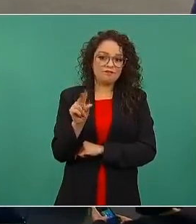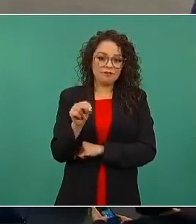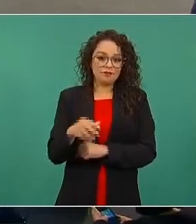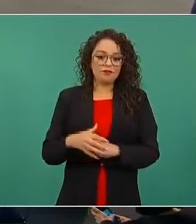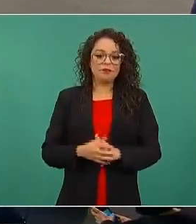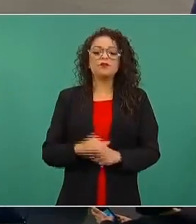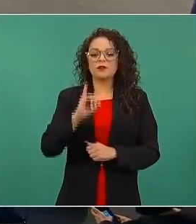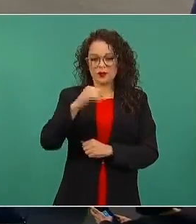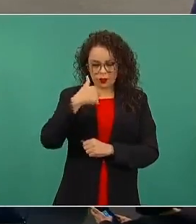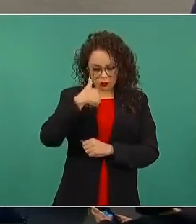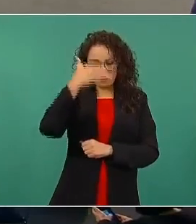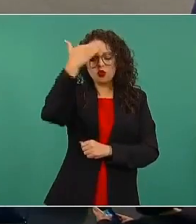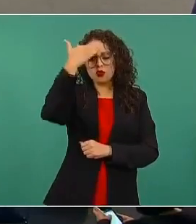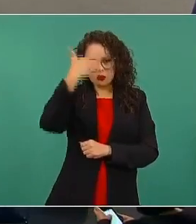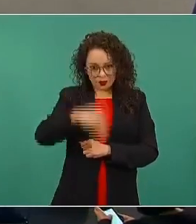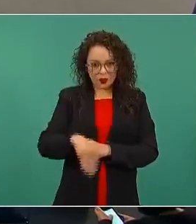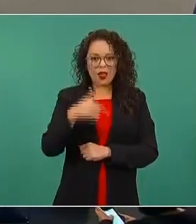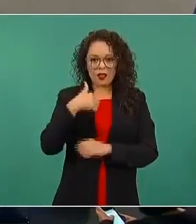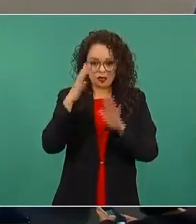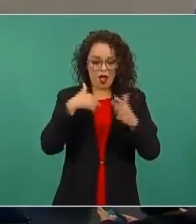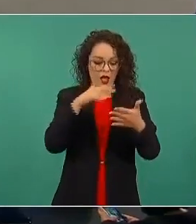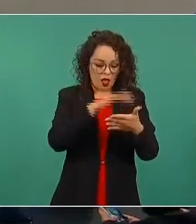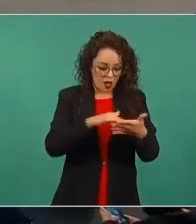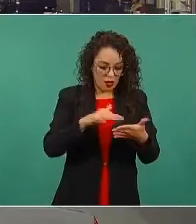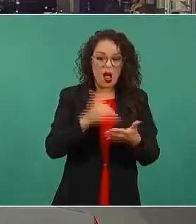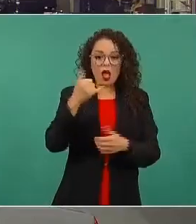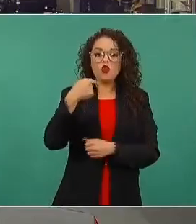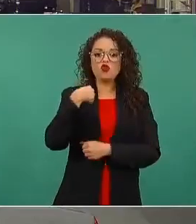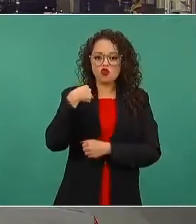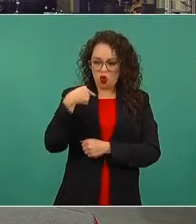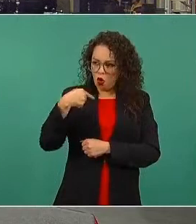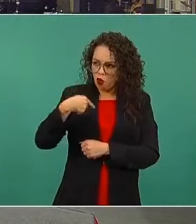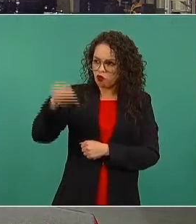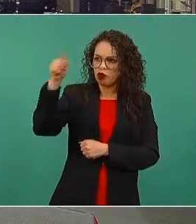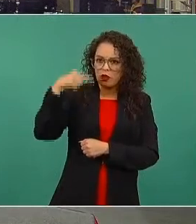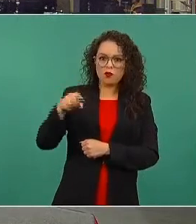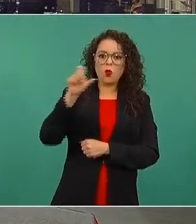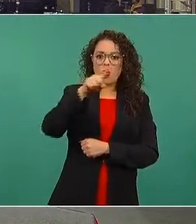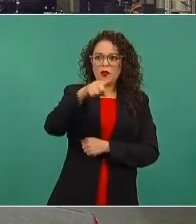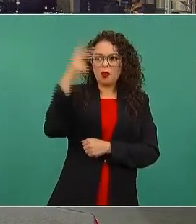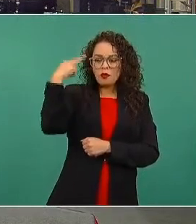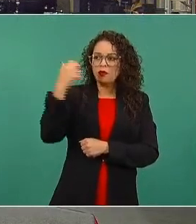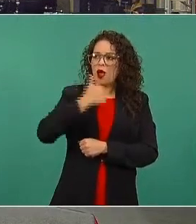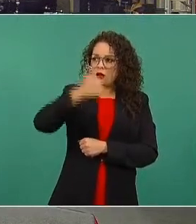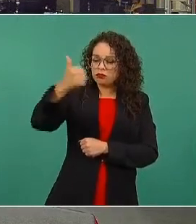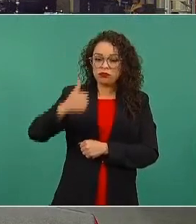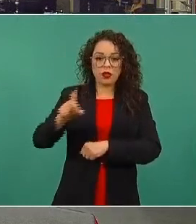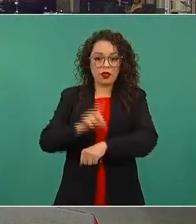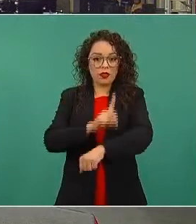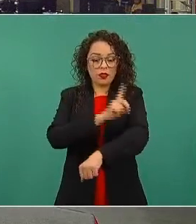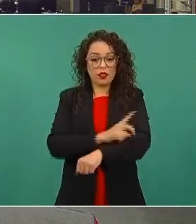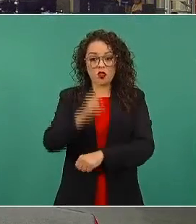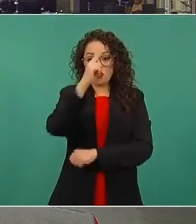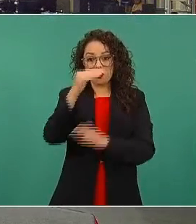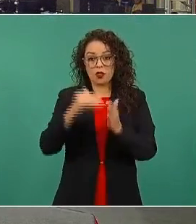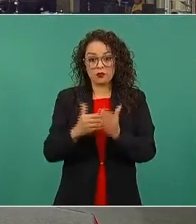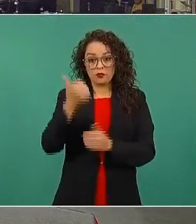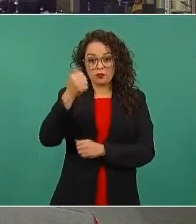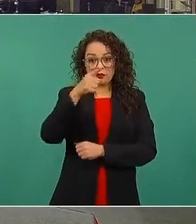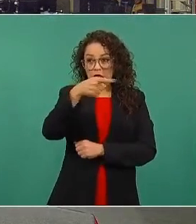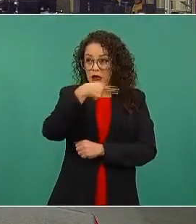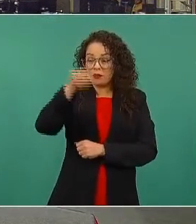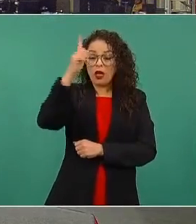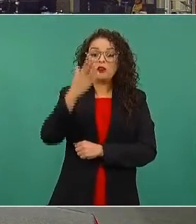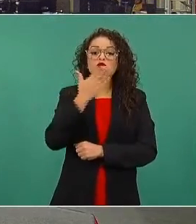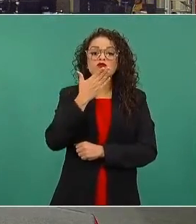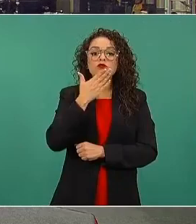leí y he cubierto sus giras. Cubrí cuando usted, desde el 2006, que usted iba a Sonora y cuando iban 10